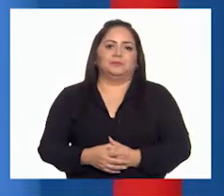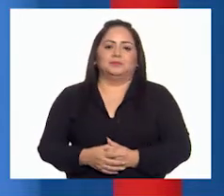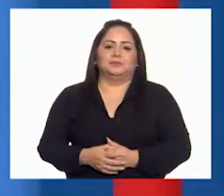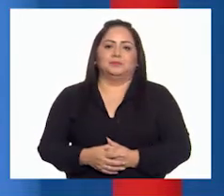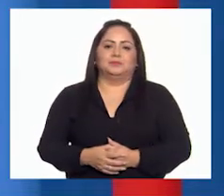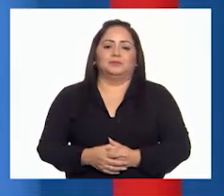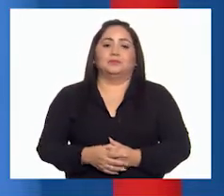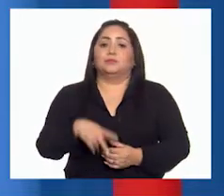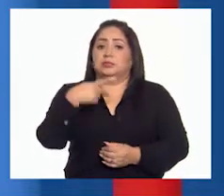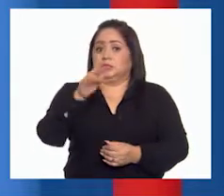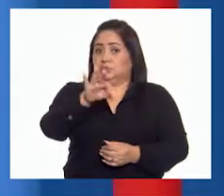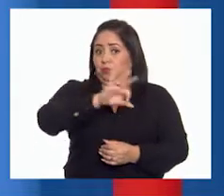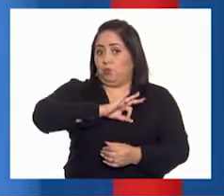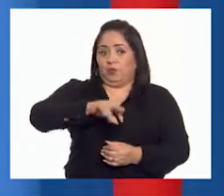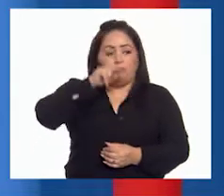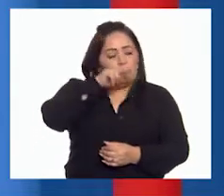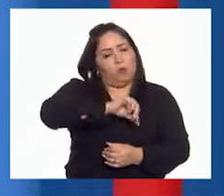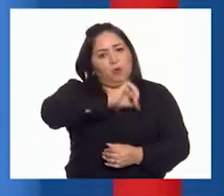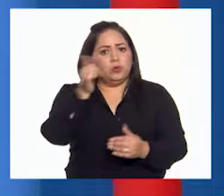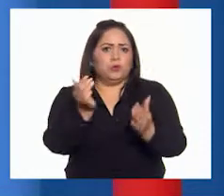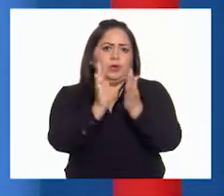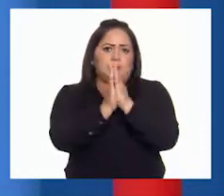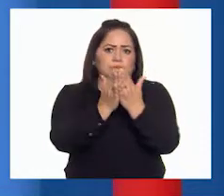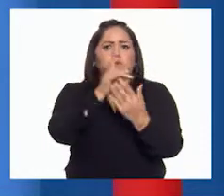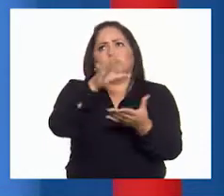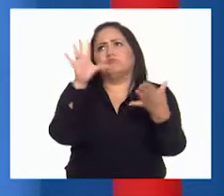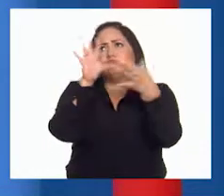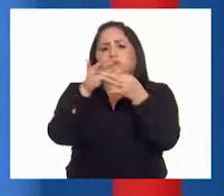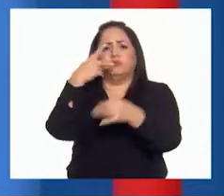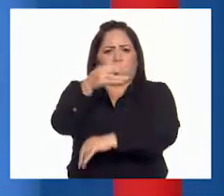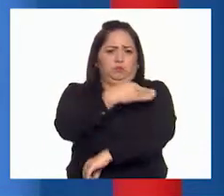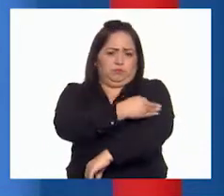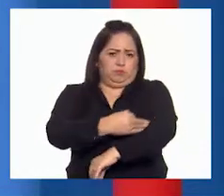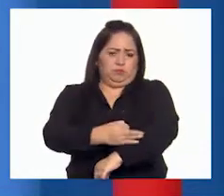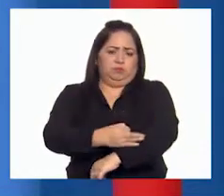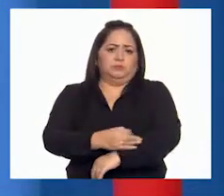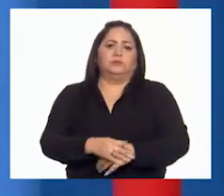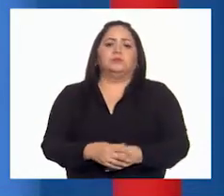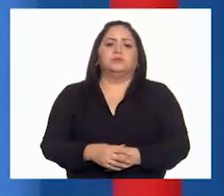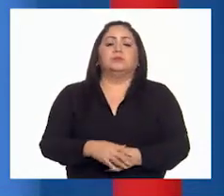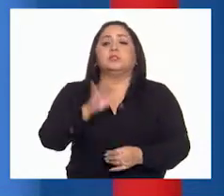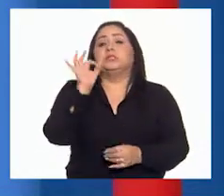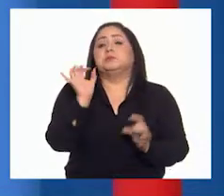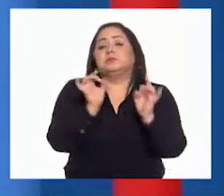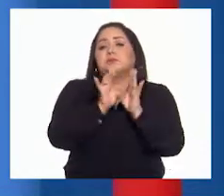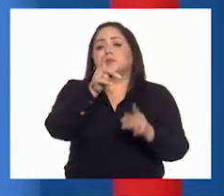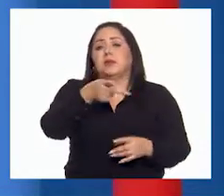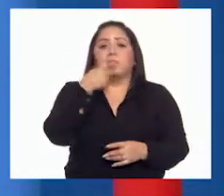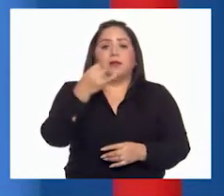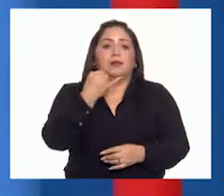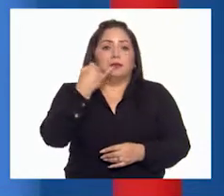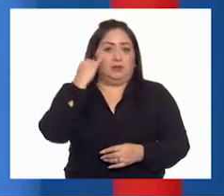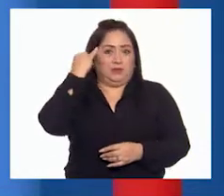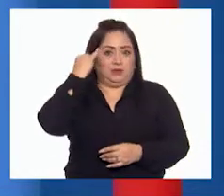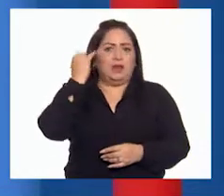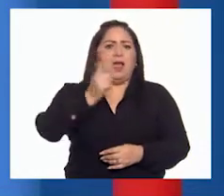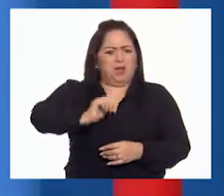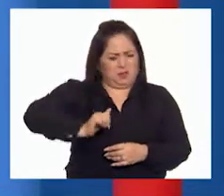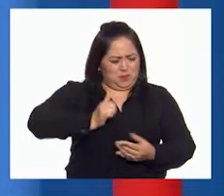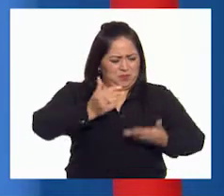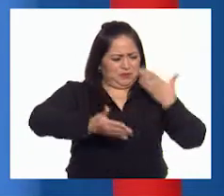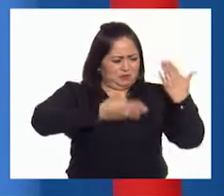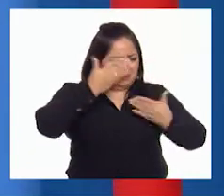Si te es posible, consulta otros libros y comenta el tema de hoy con tu familia. Si tienes la fortuna de hablar una lengua